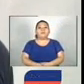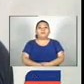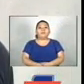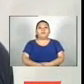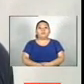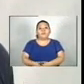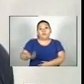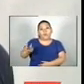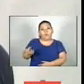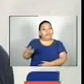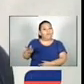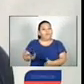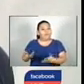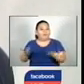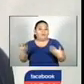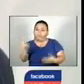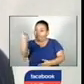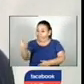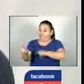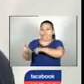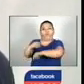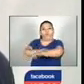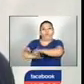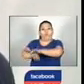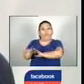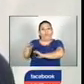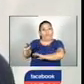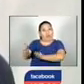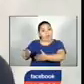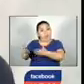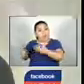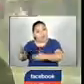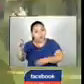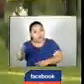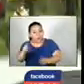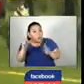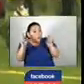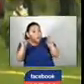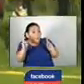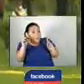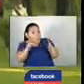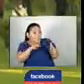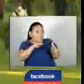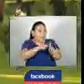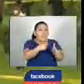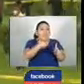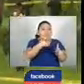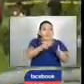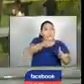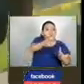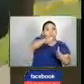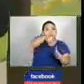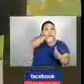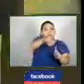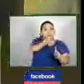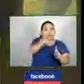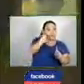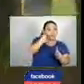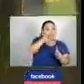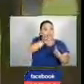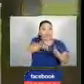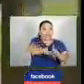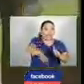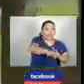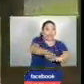La Policía Nacional Civil logra la captura del sospechoso de atacar con un arma cortante a un agente de la policía que presta sus servicios